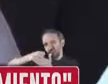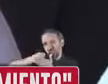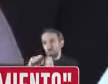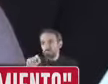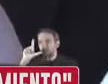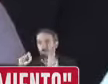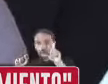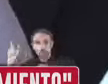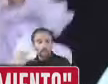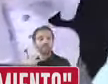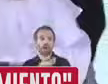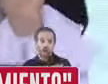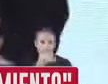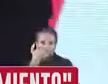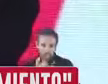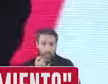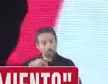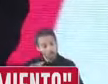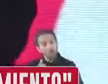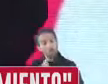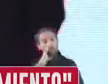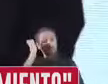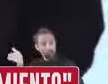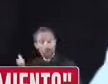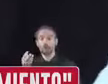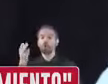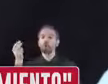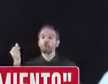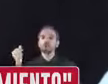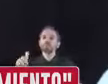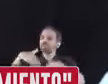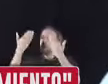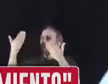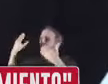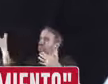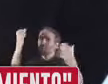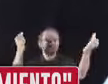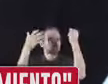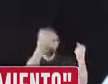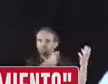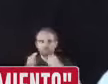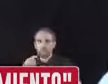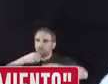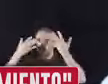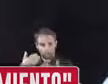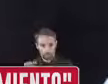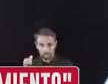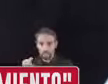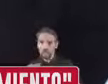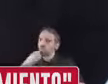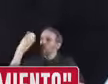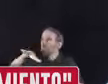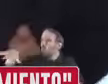vacunas y ahí fuimos y compramos y fuimos a donde podíamos conseguir a donde